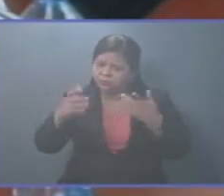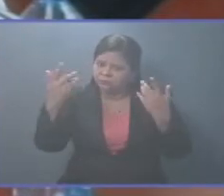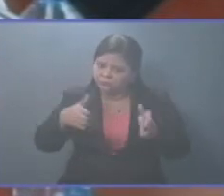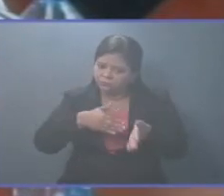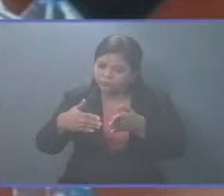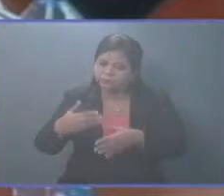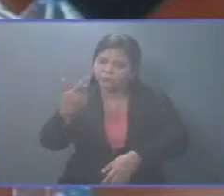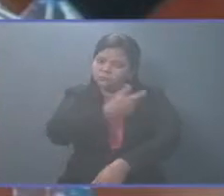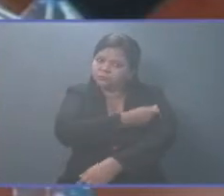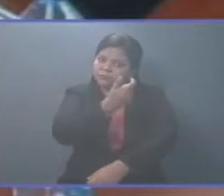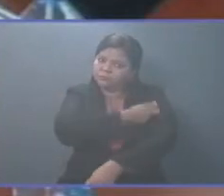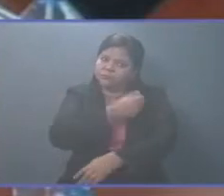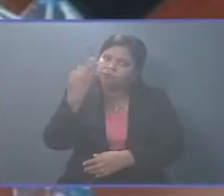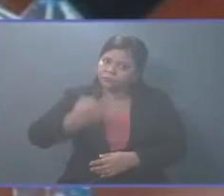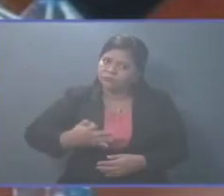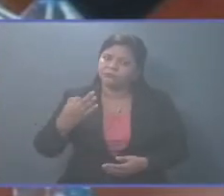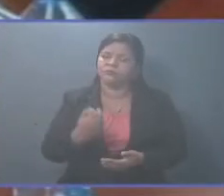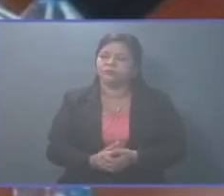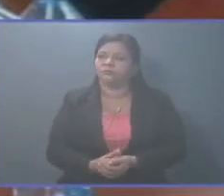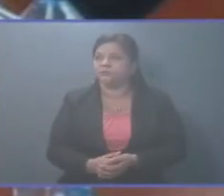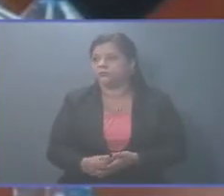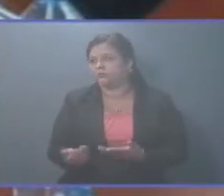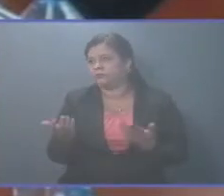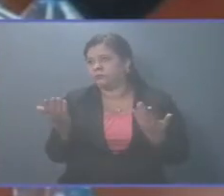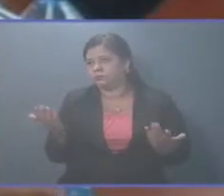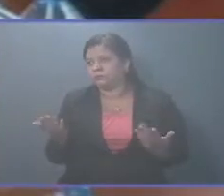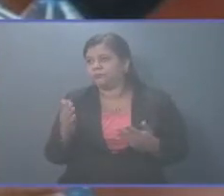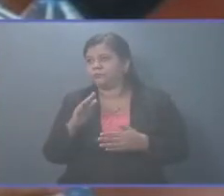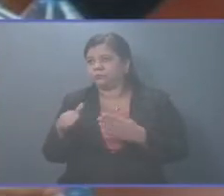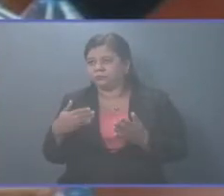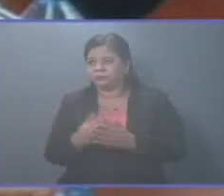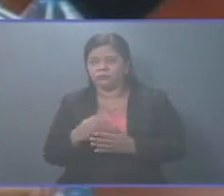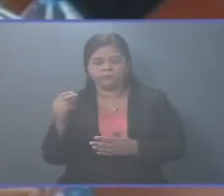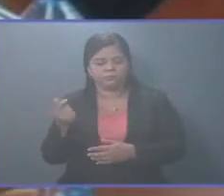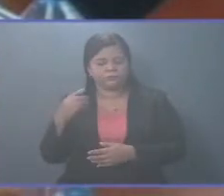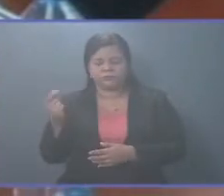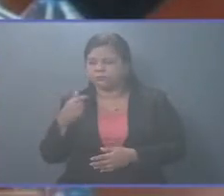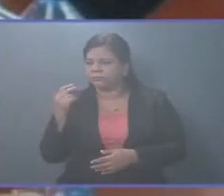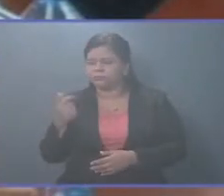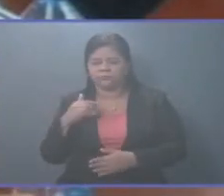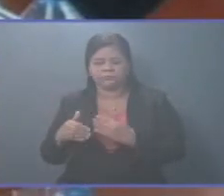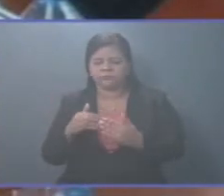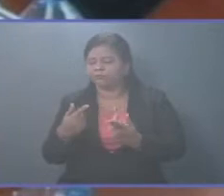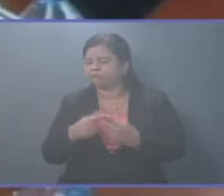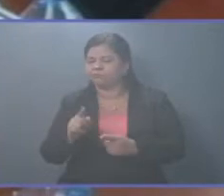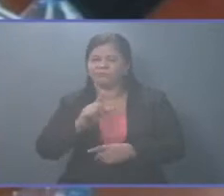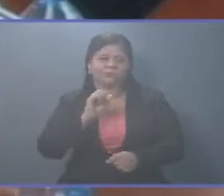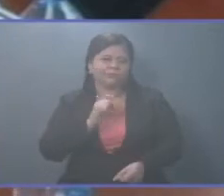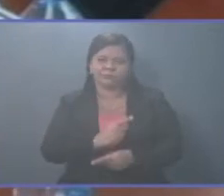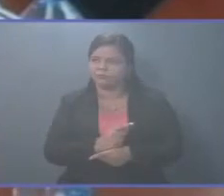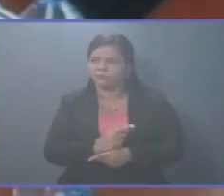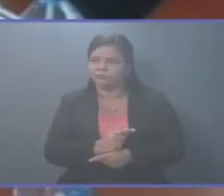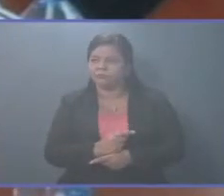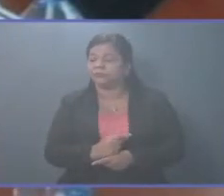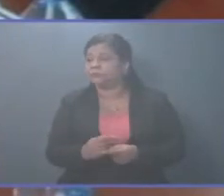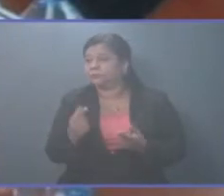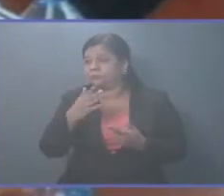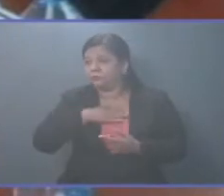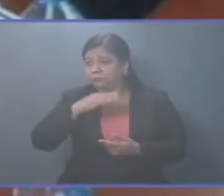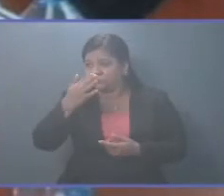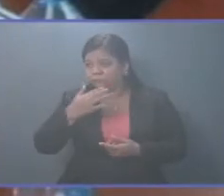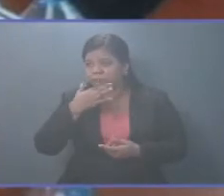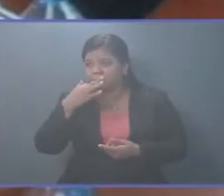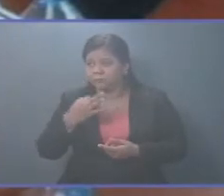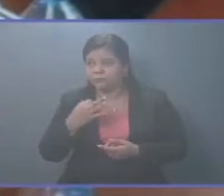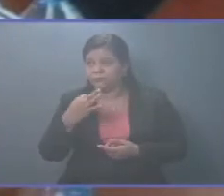aplicándose. O sea, eso sería, digamos, una gestión súper rápida, pero no es así. Es más, yo diría que tal